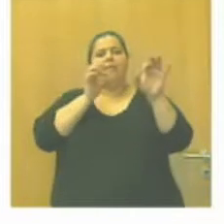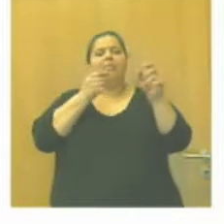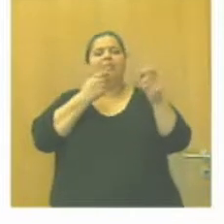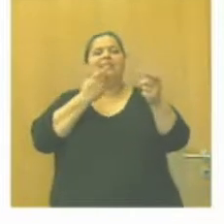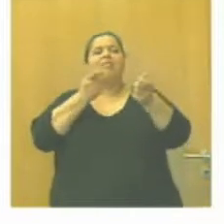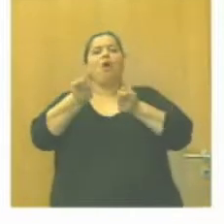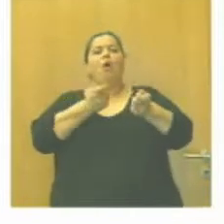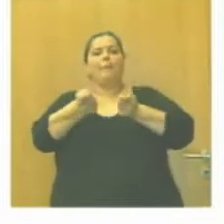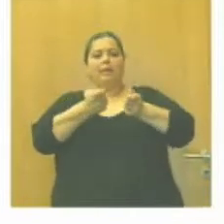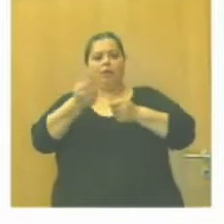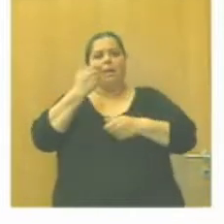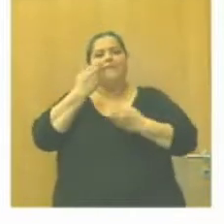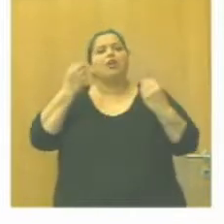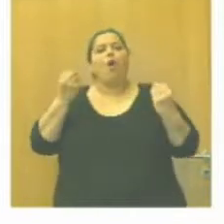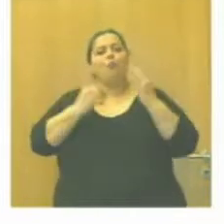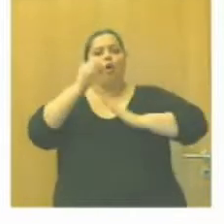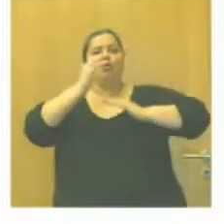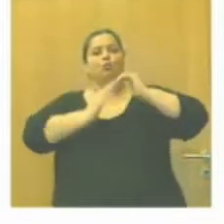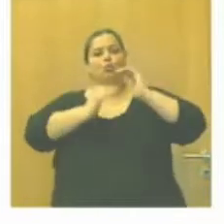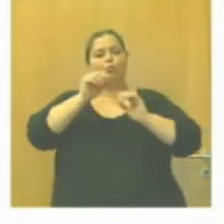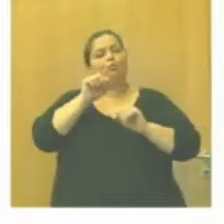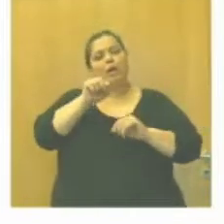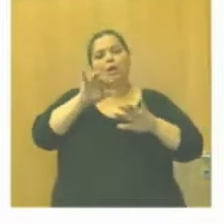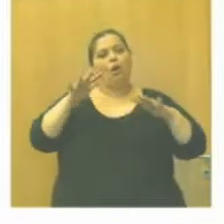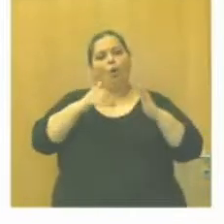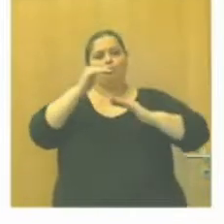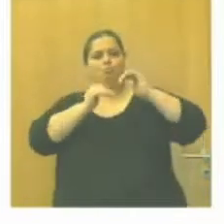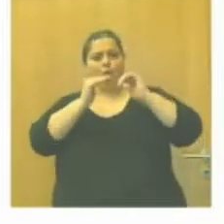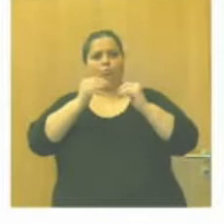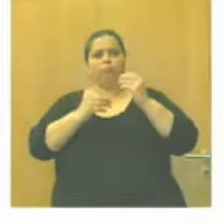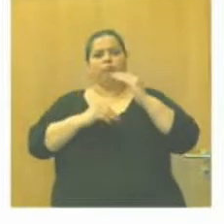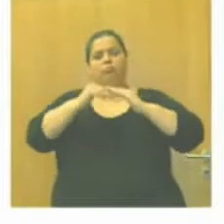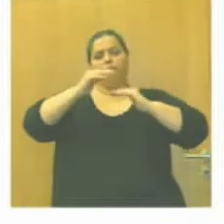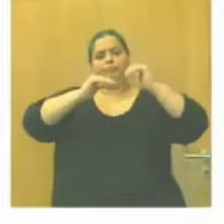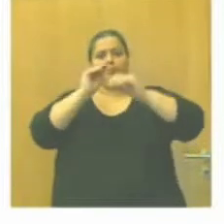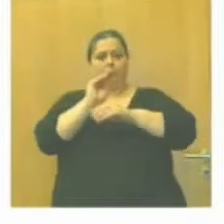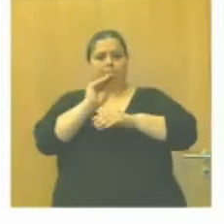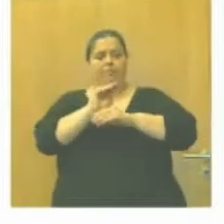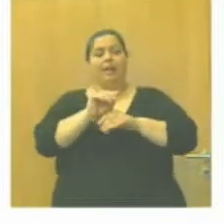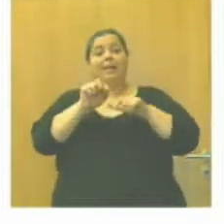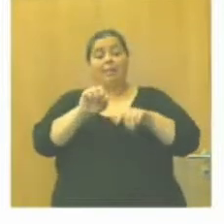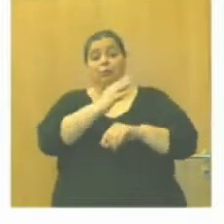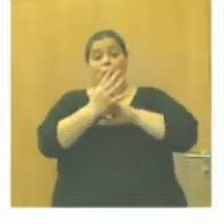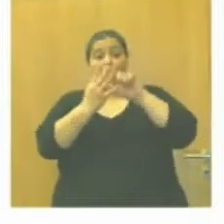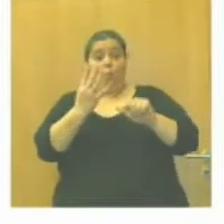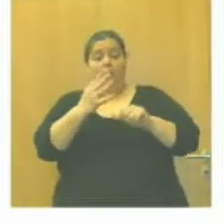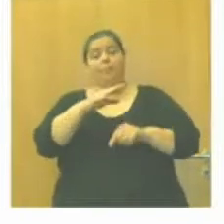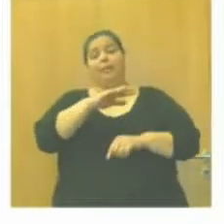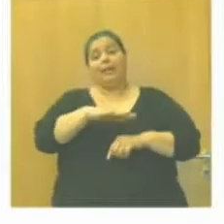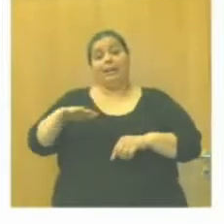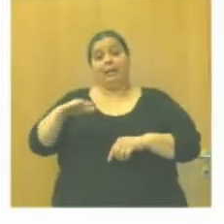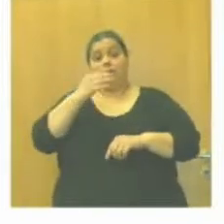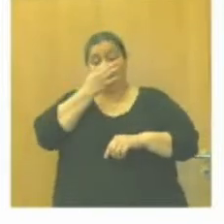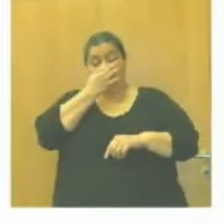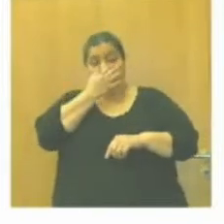que vean cómo se ha ido construido, cómo se han ido montado estos módulos. Estamos hablando de 4 dominios, el dominio de